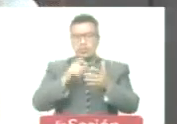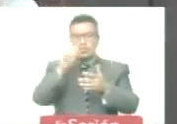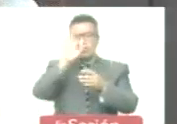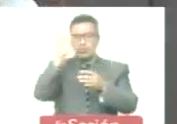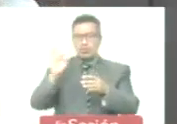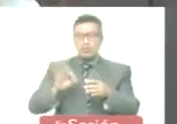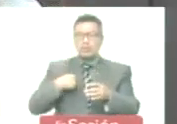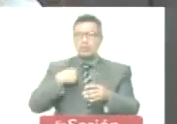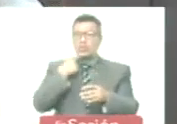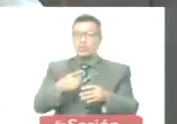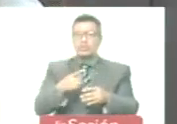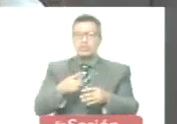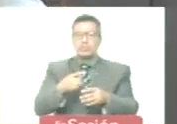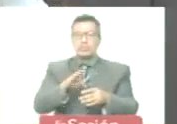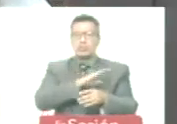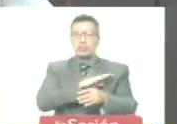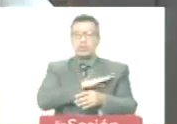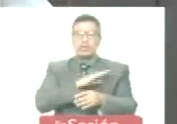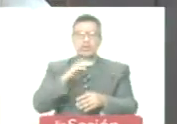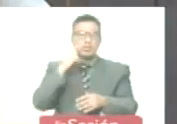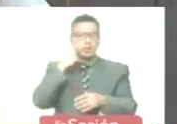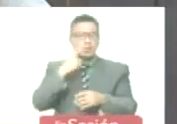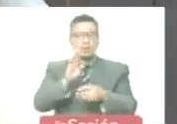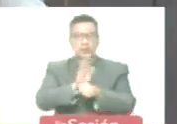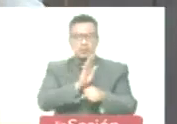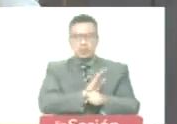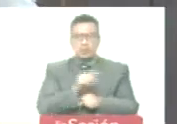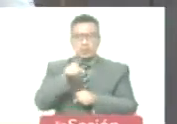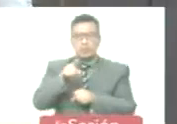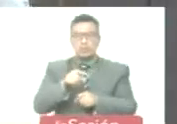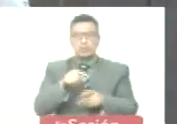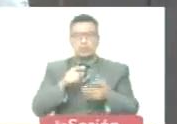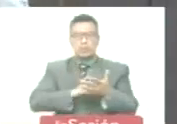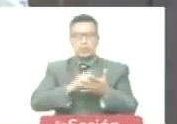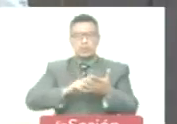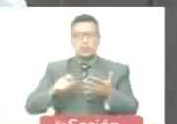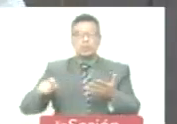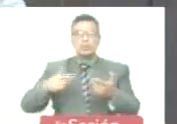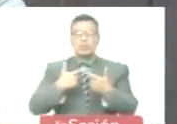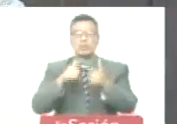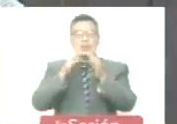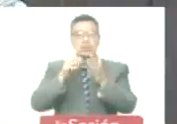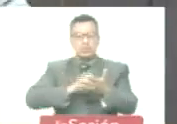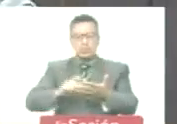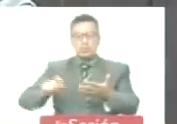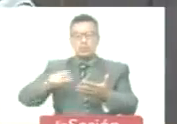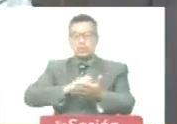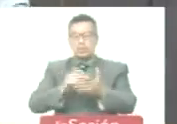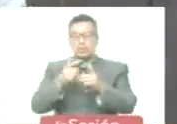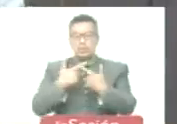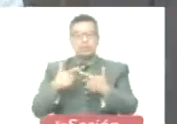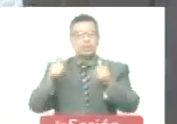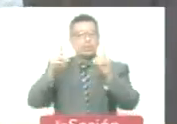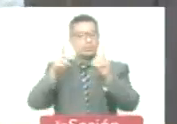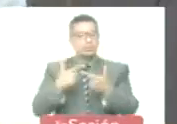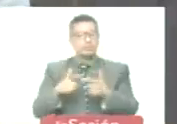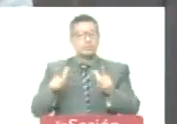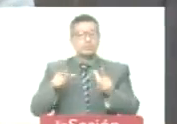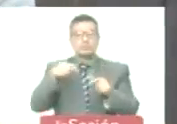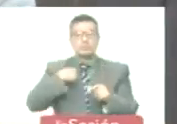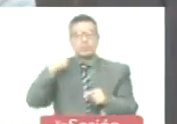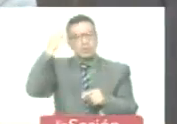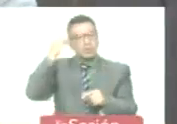decía Bolívar, que se parecía a él, es el custodio de esa acta de la independencia. Dejo eso solamente allí. Y